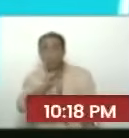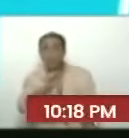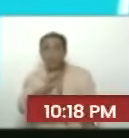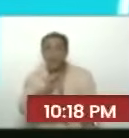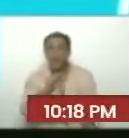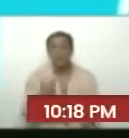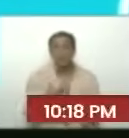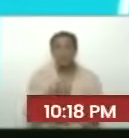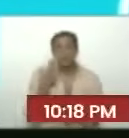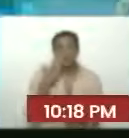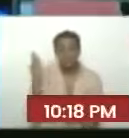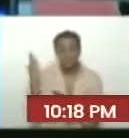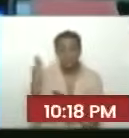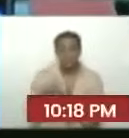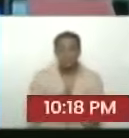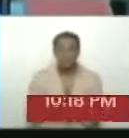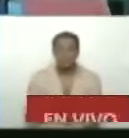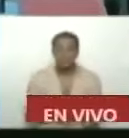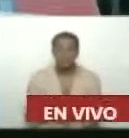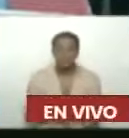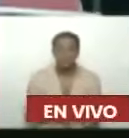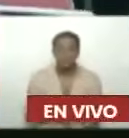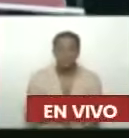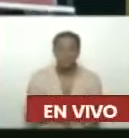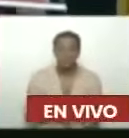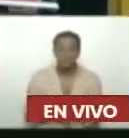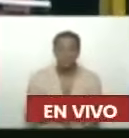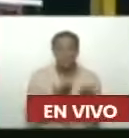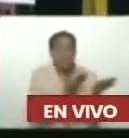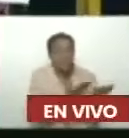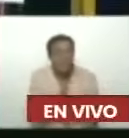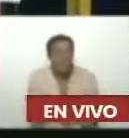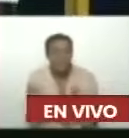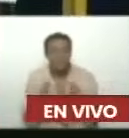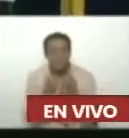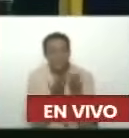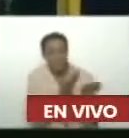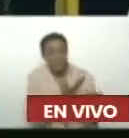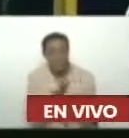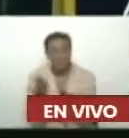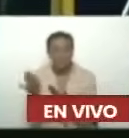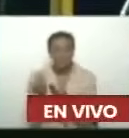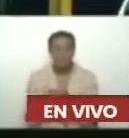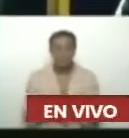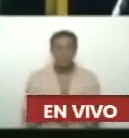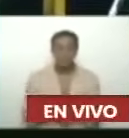Matías Contreras Molina. Mati, bienvenido.